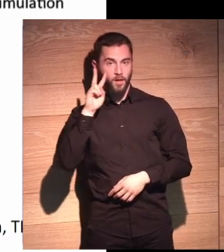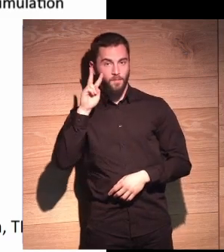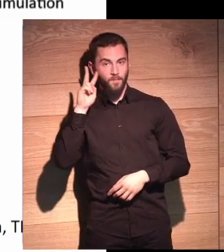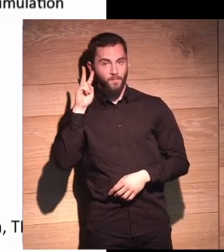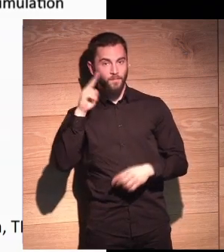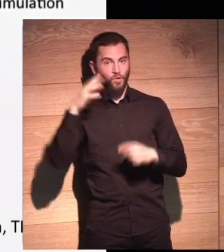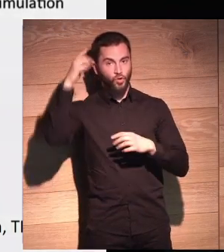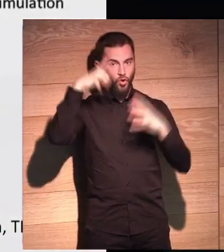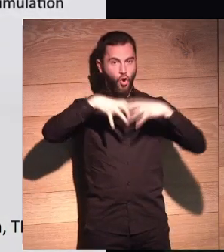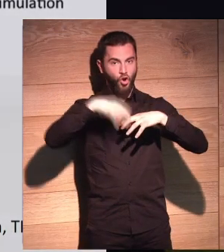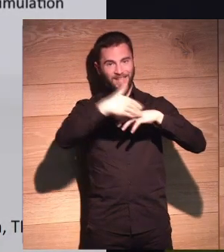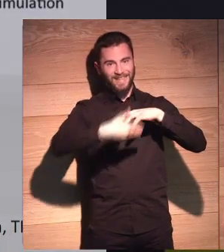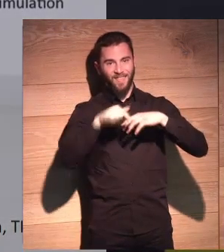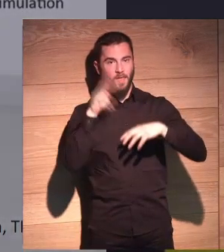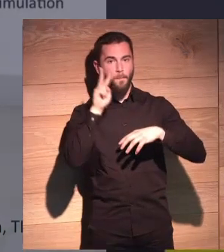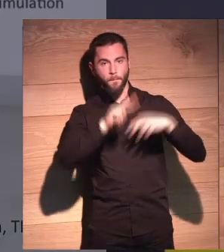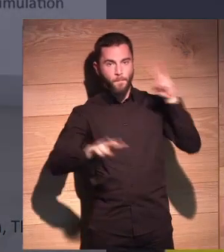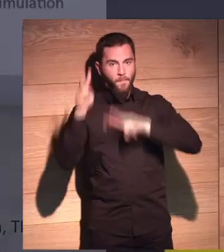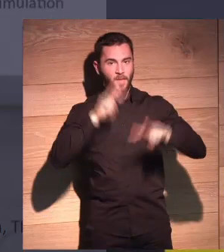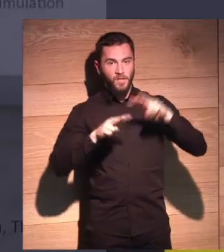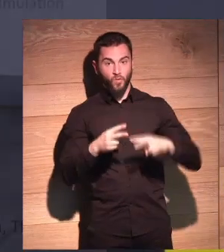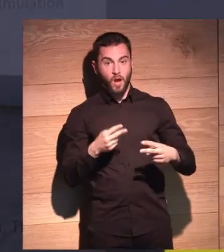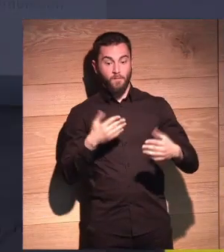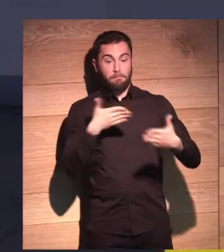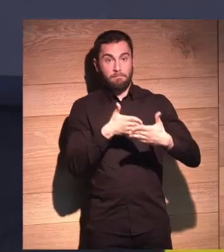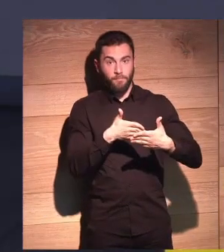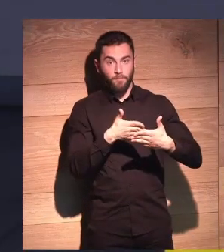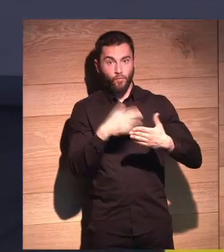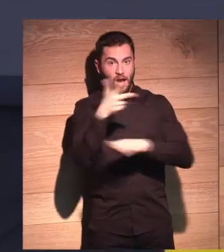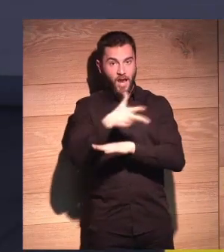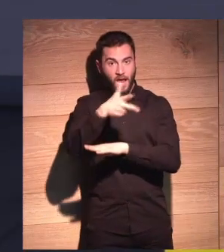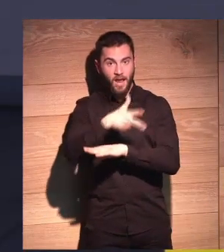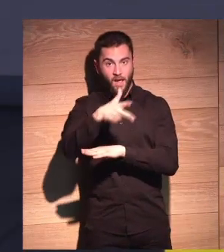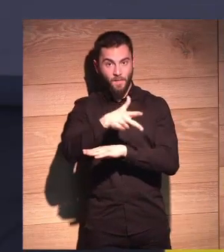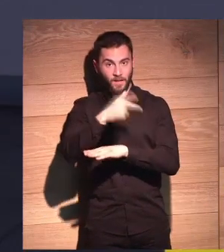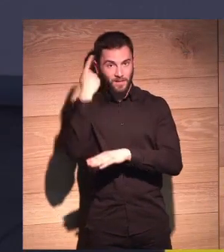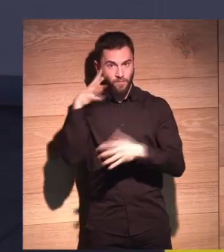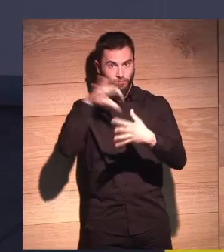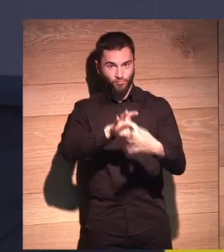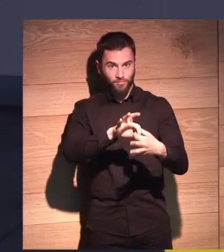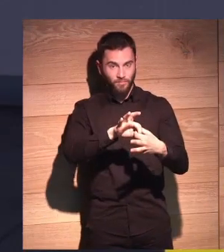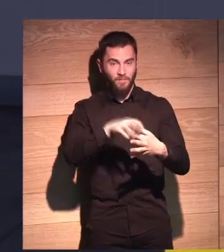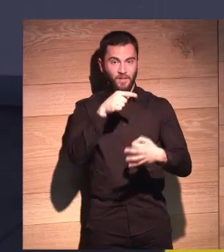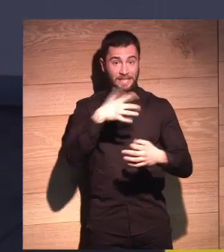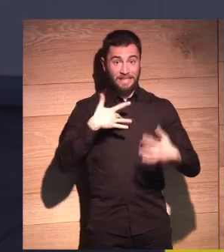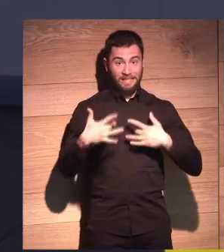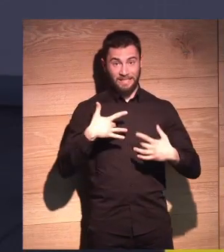puede poner una cámara, la imagen se codifica y ese estímulo se